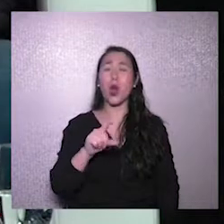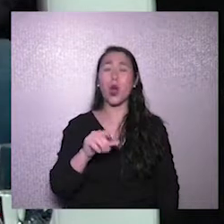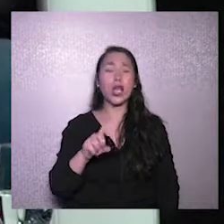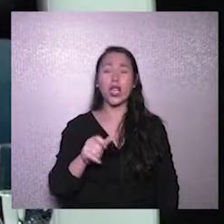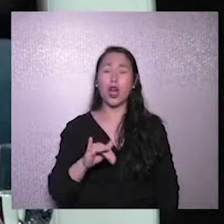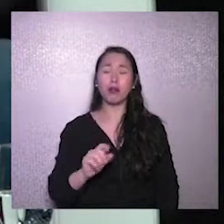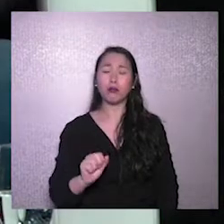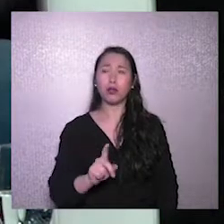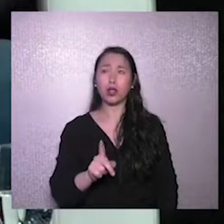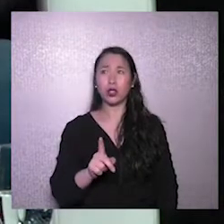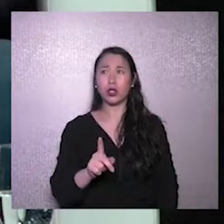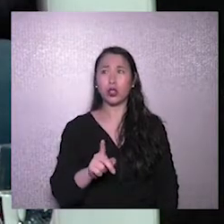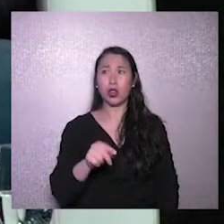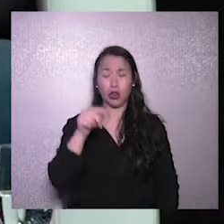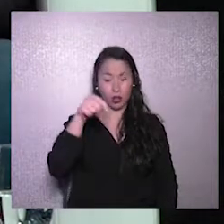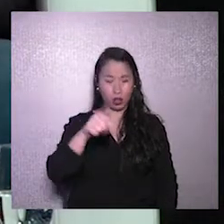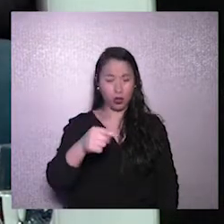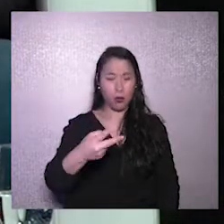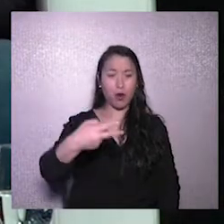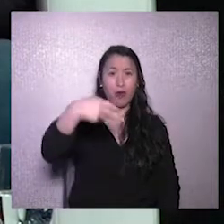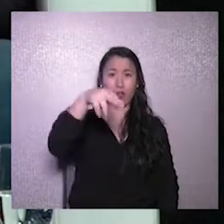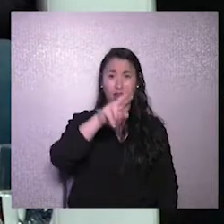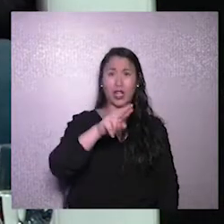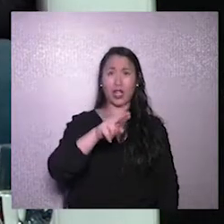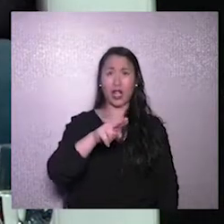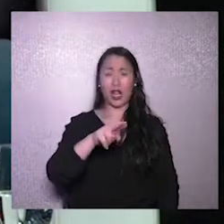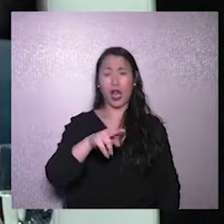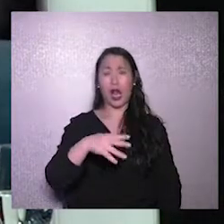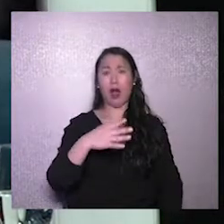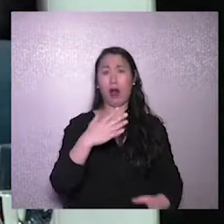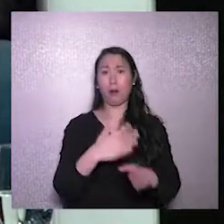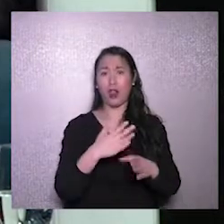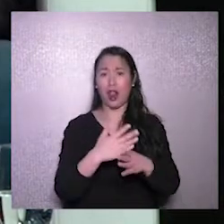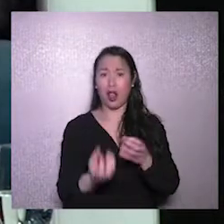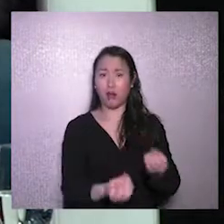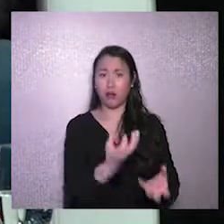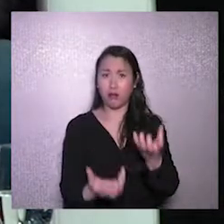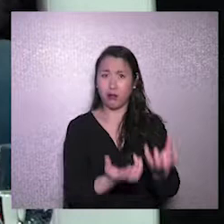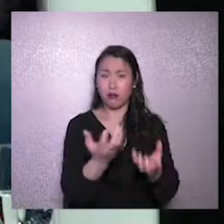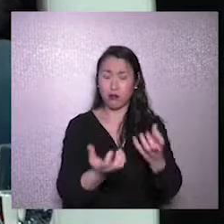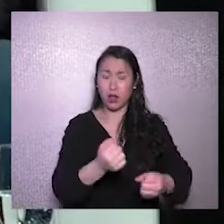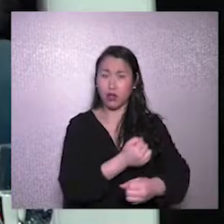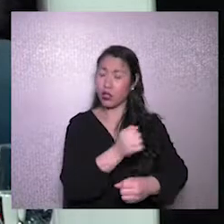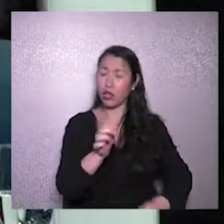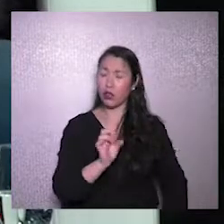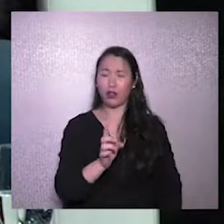Con esto no quiero volver a la cocina de leña, sino que creo que se pone